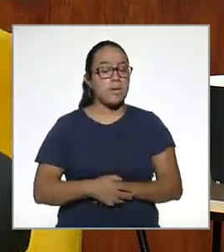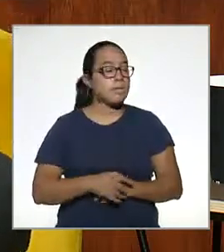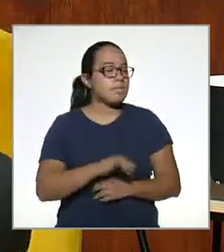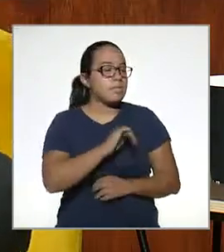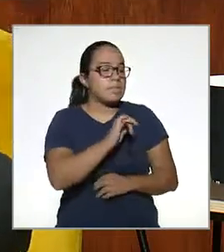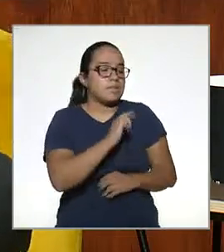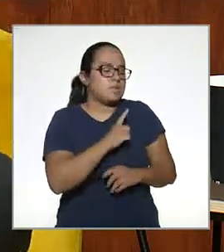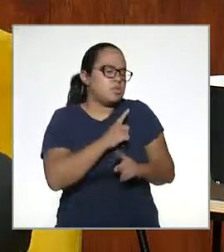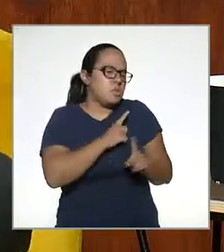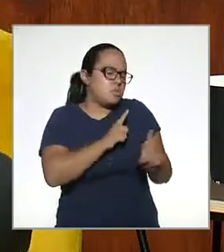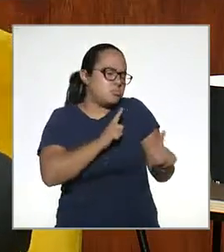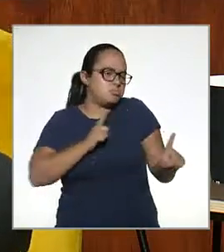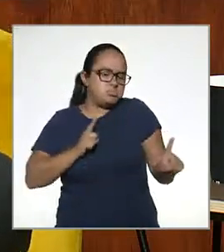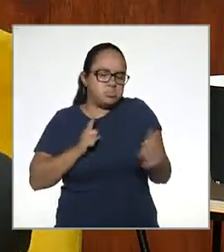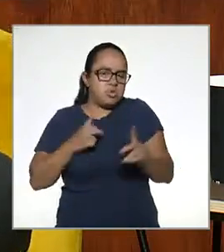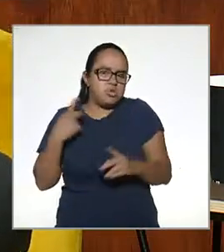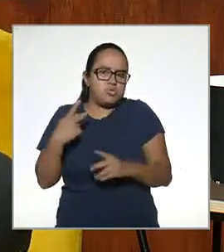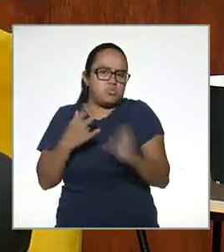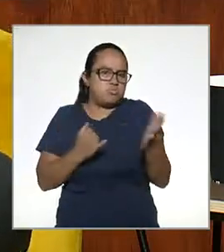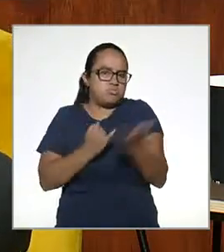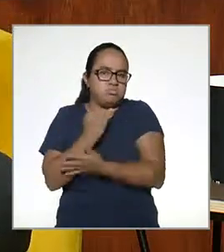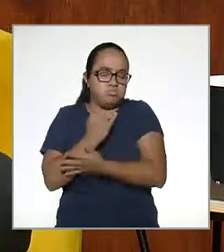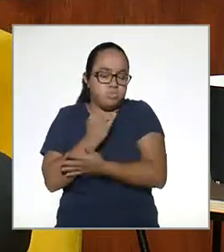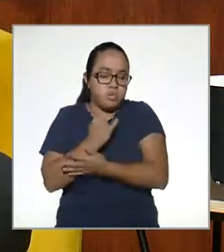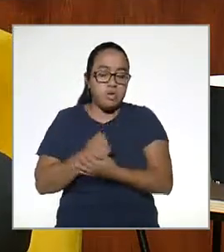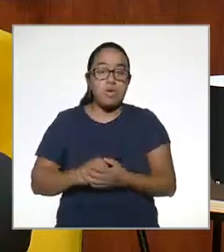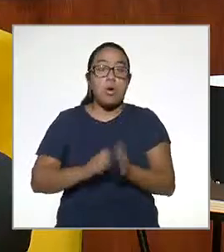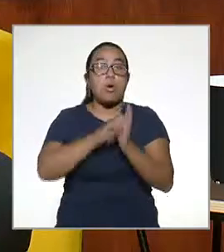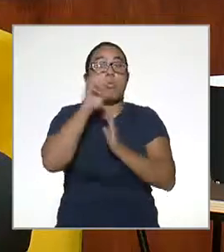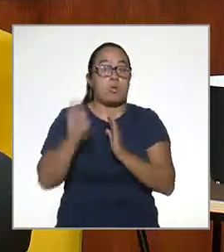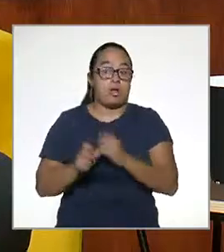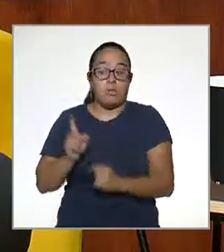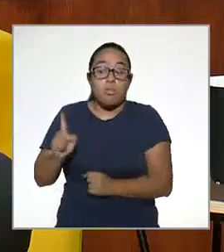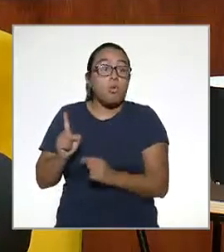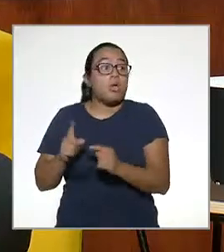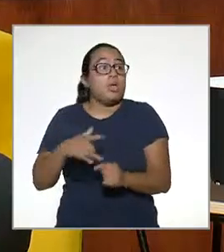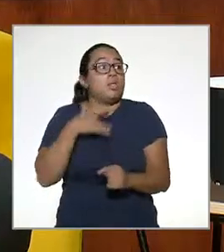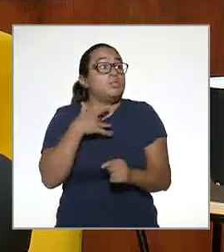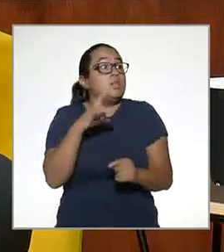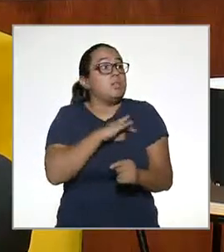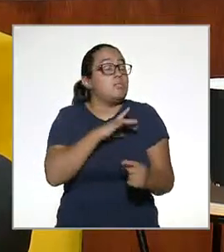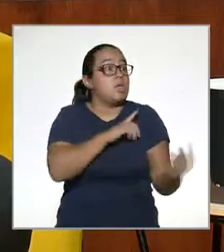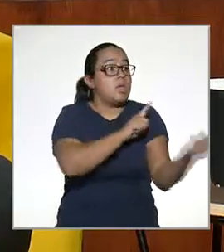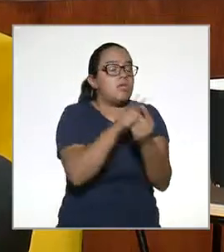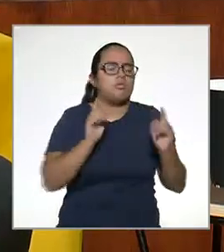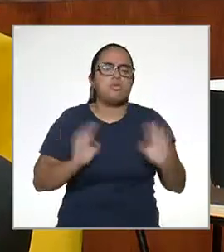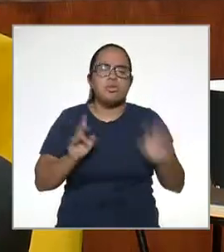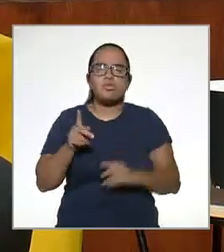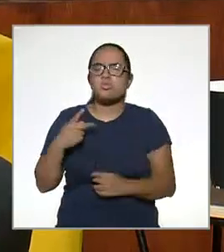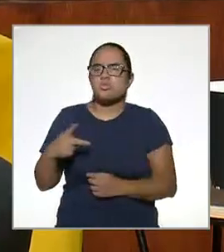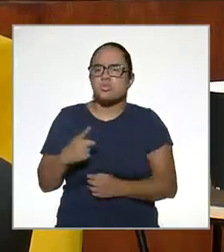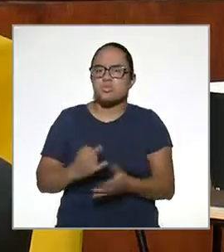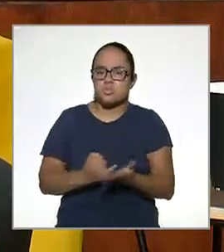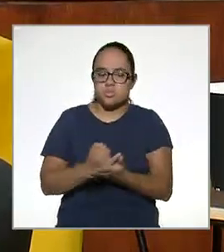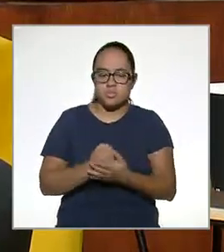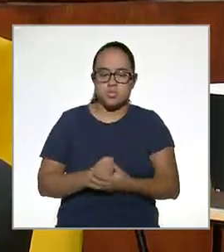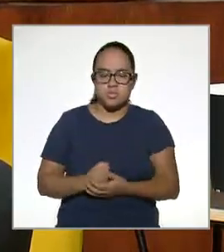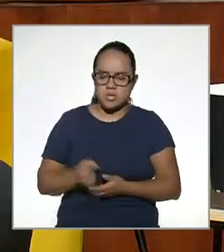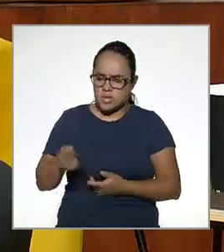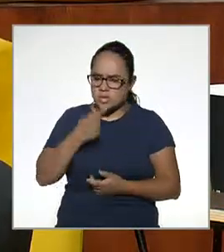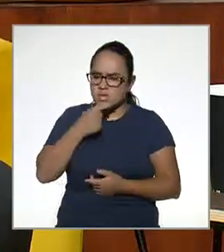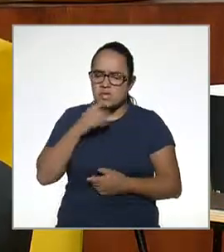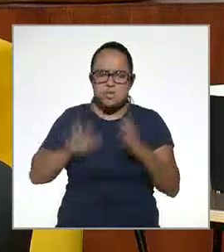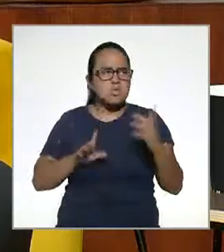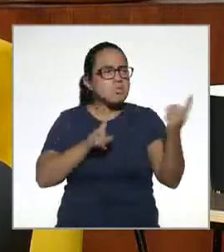no es porque le tema justo a interactuar, de hecho son niños o niñas que interactúan muy